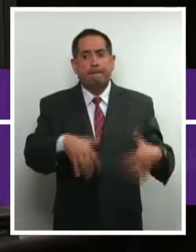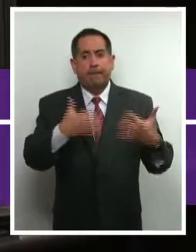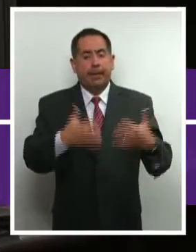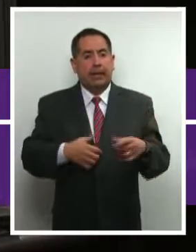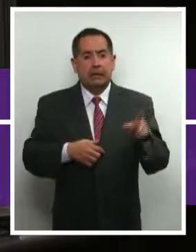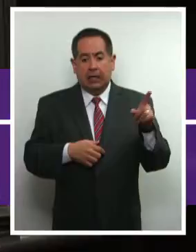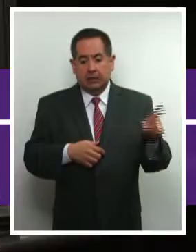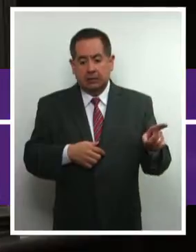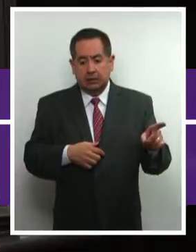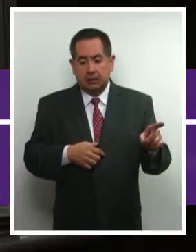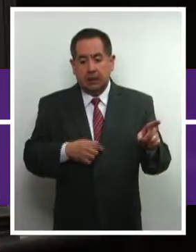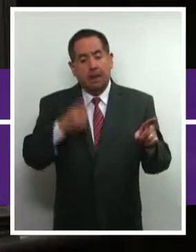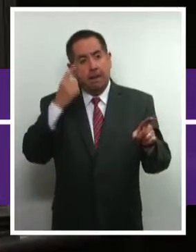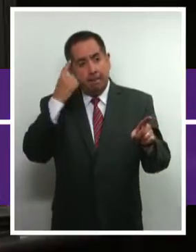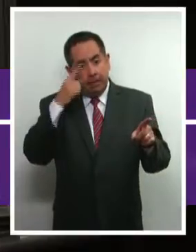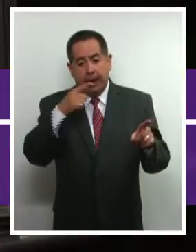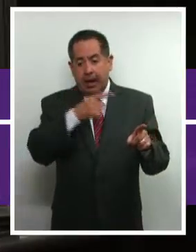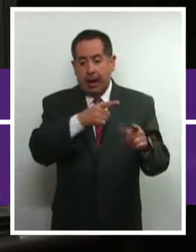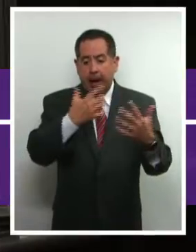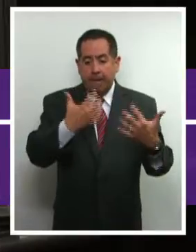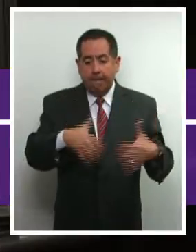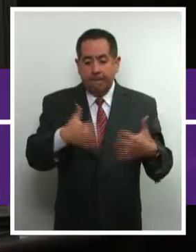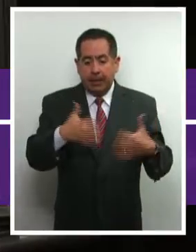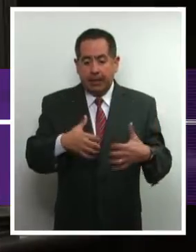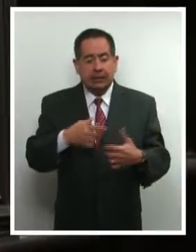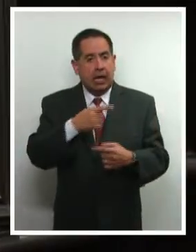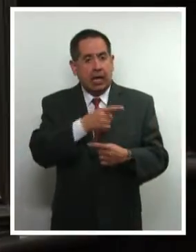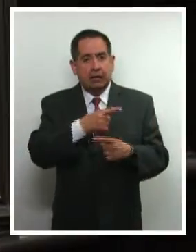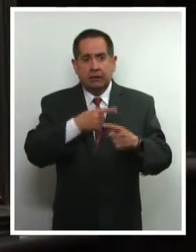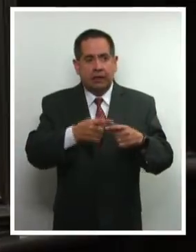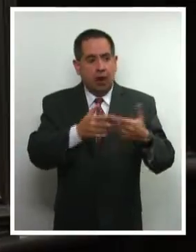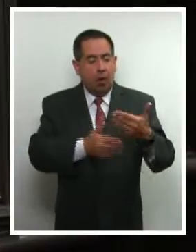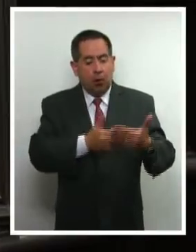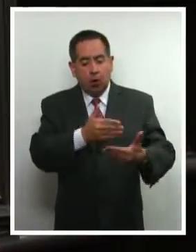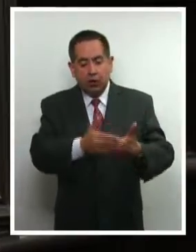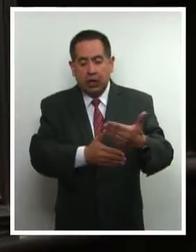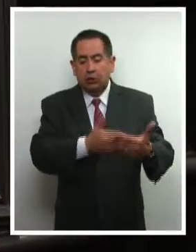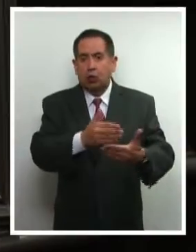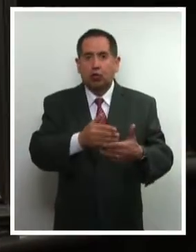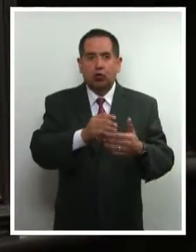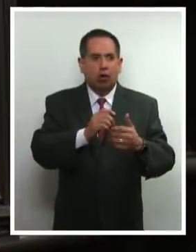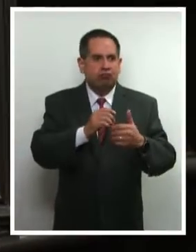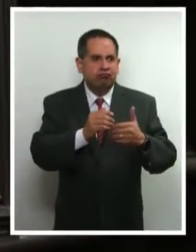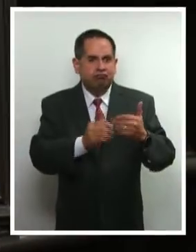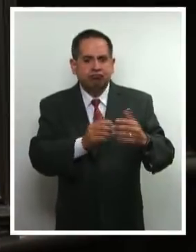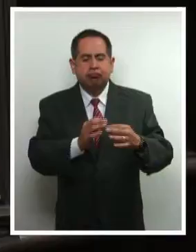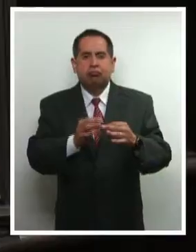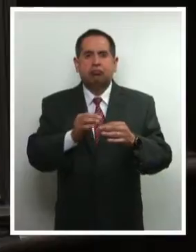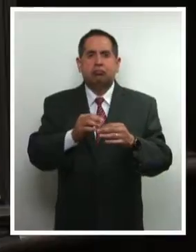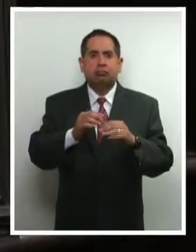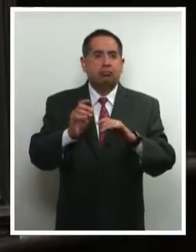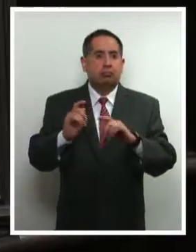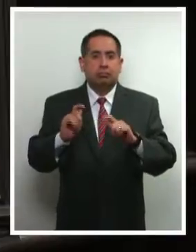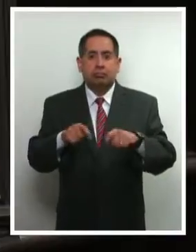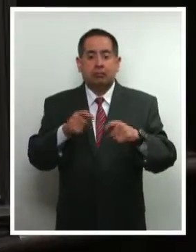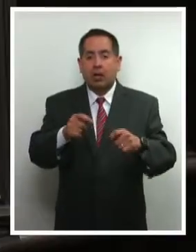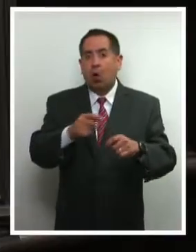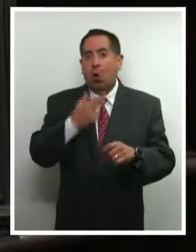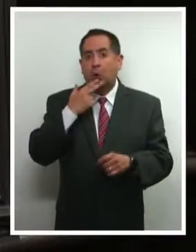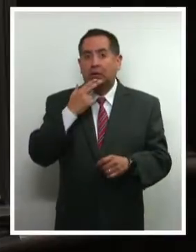para que las empresas que en sus procesos productivos emplean